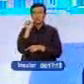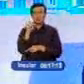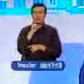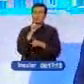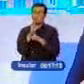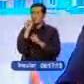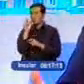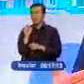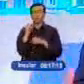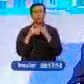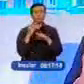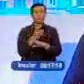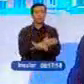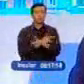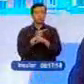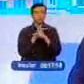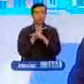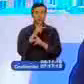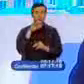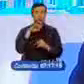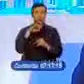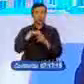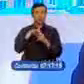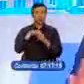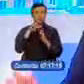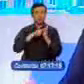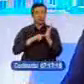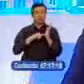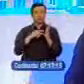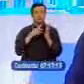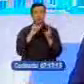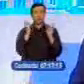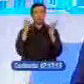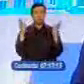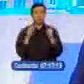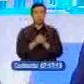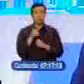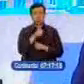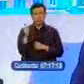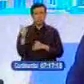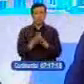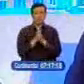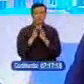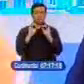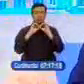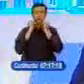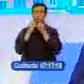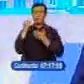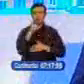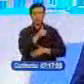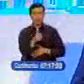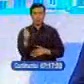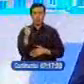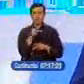Obviamente hay un proceso previo en el Consejo Electoral de registro, y en ese sentido las reglas no han variado. Los propios pedidos de las organizaciones políticas en